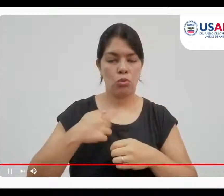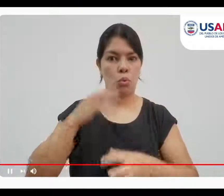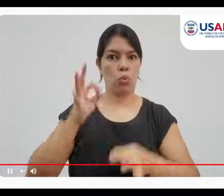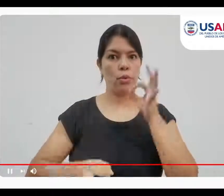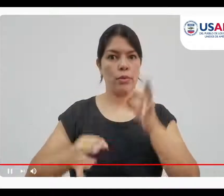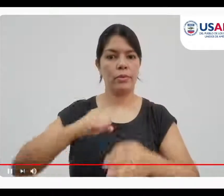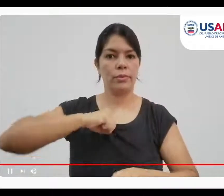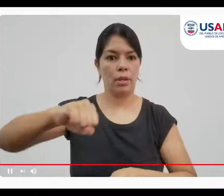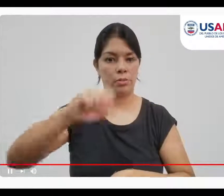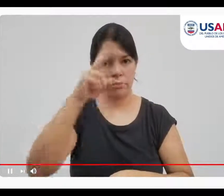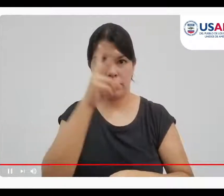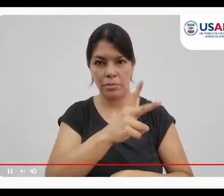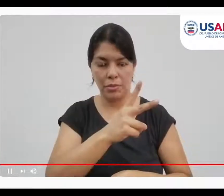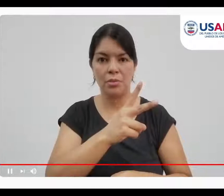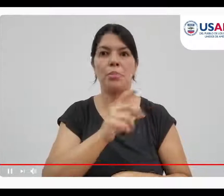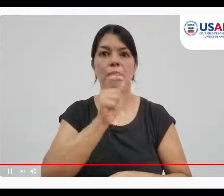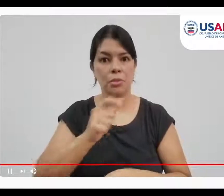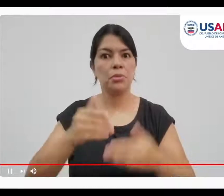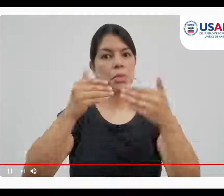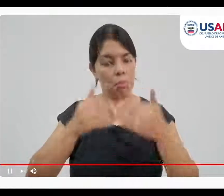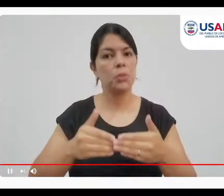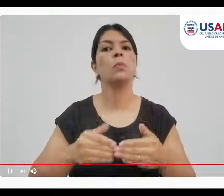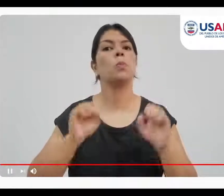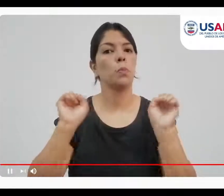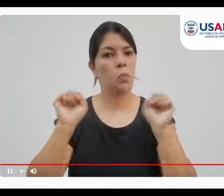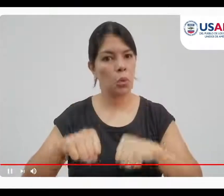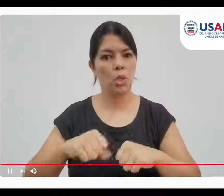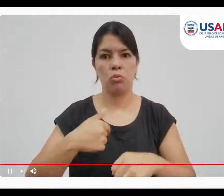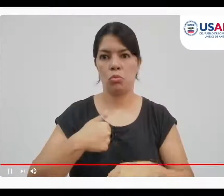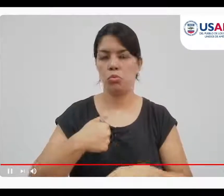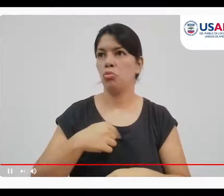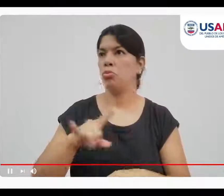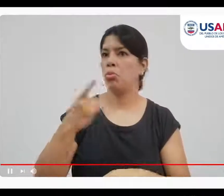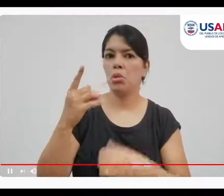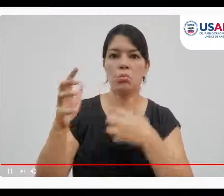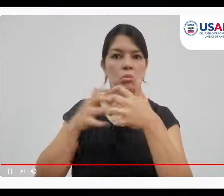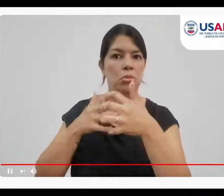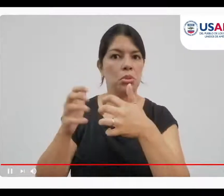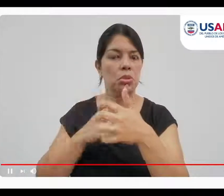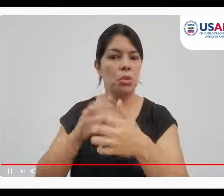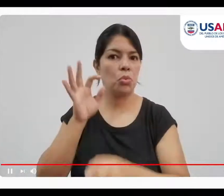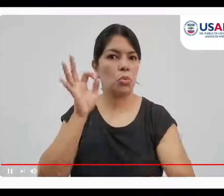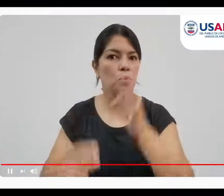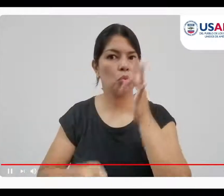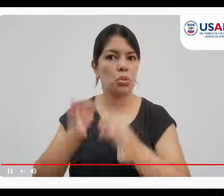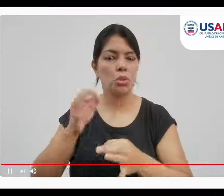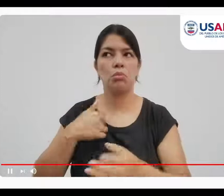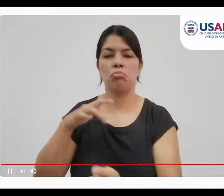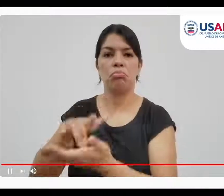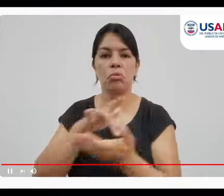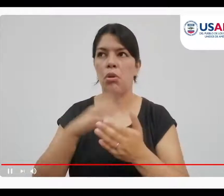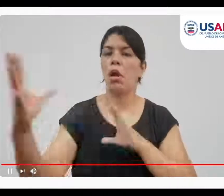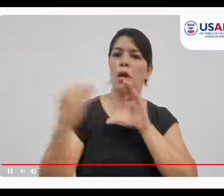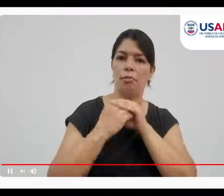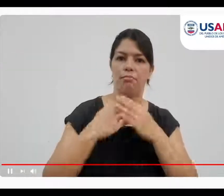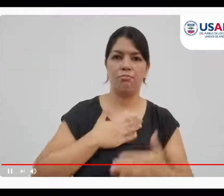capacidad jurídica, que significa el derecho que tienen las personas con discapacidad a ser parte del sistema de justicia y que el mismo sistema se